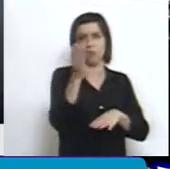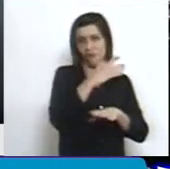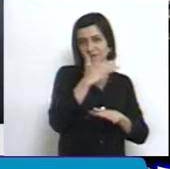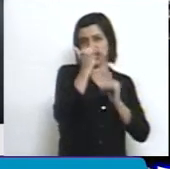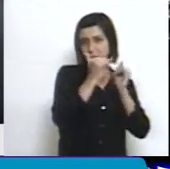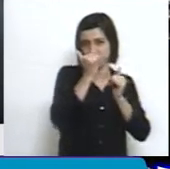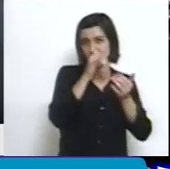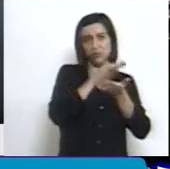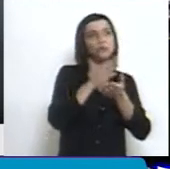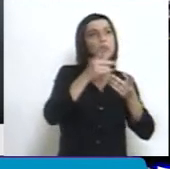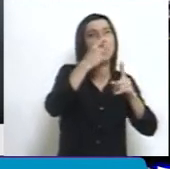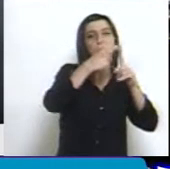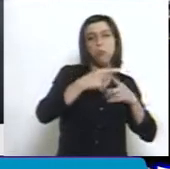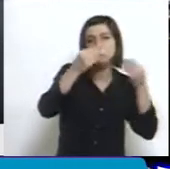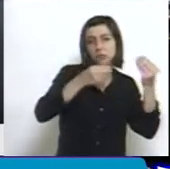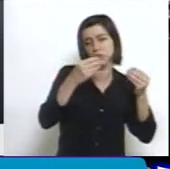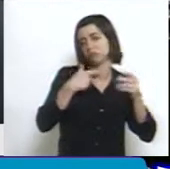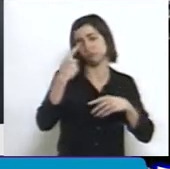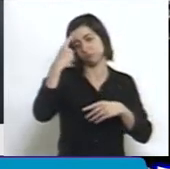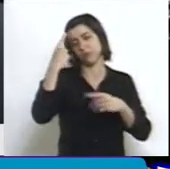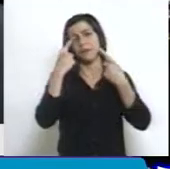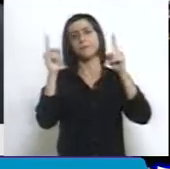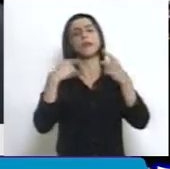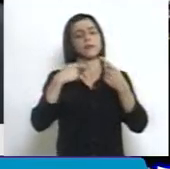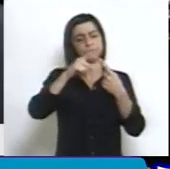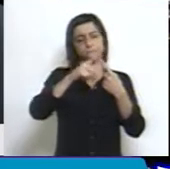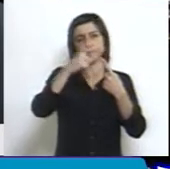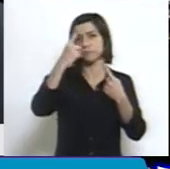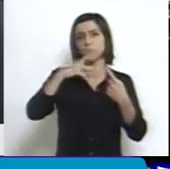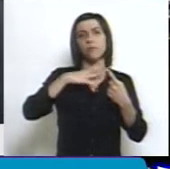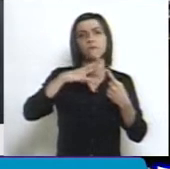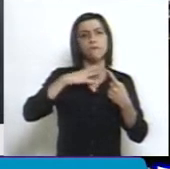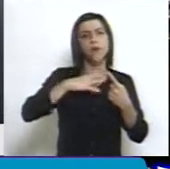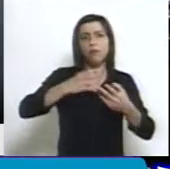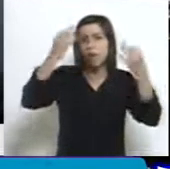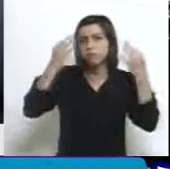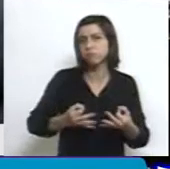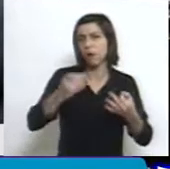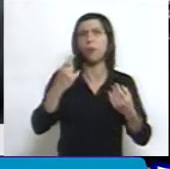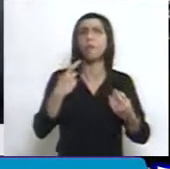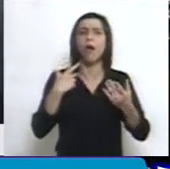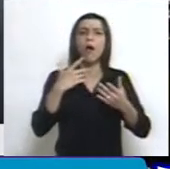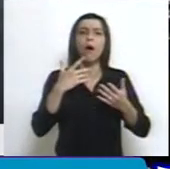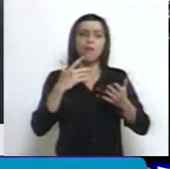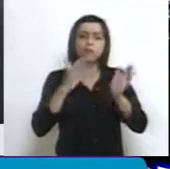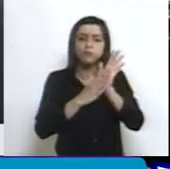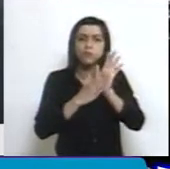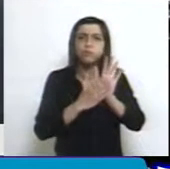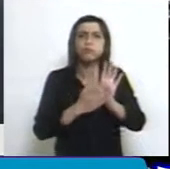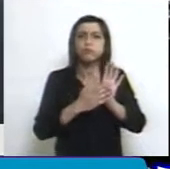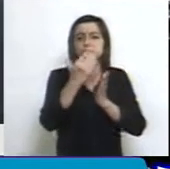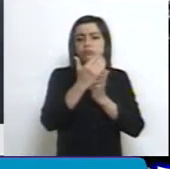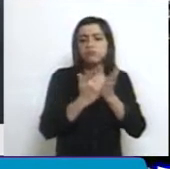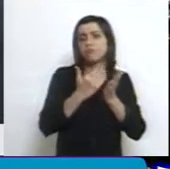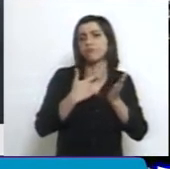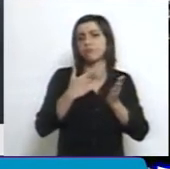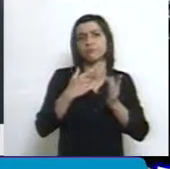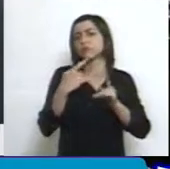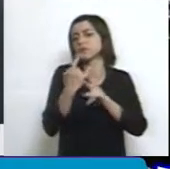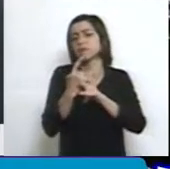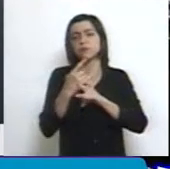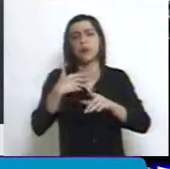que llamaríamos la falta de consistencia que desde nuestro punto de vista caracteriza al